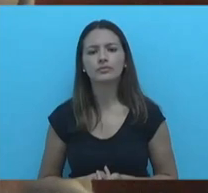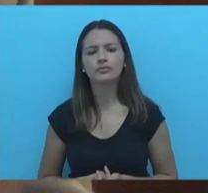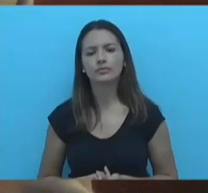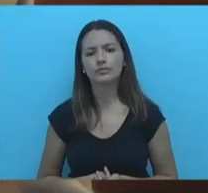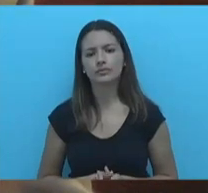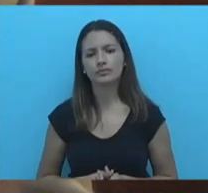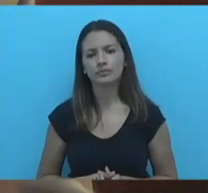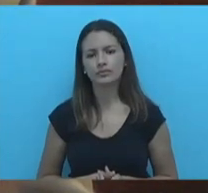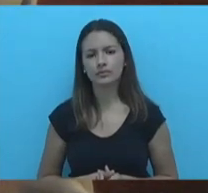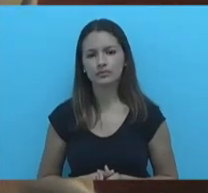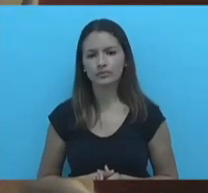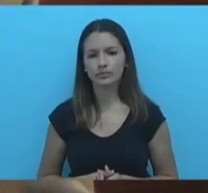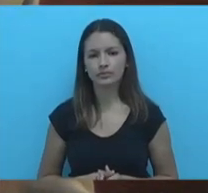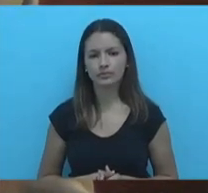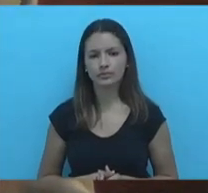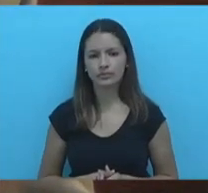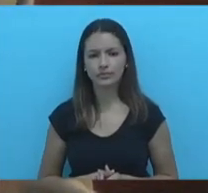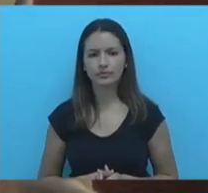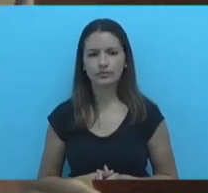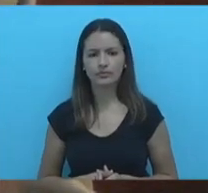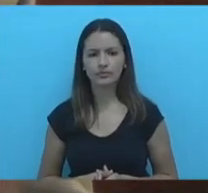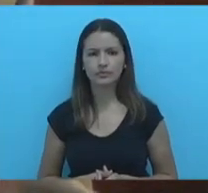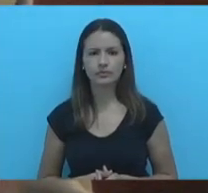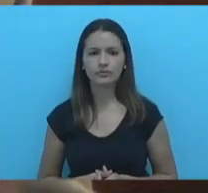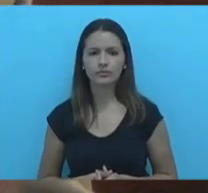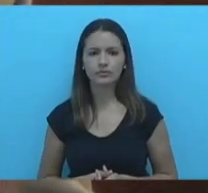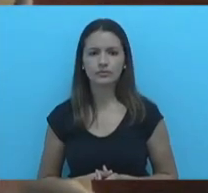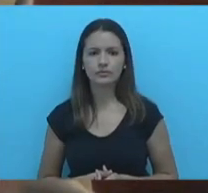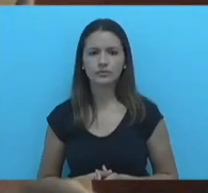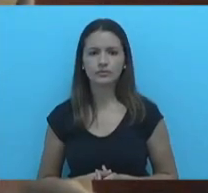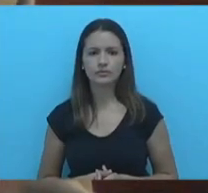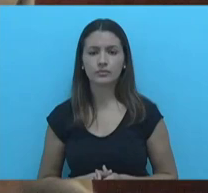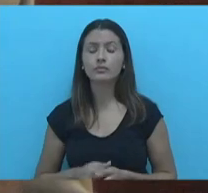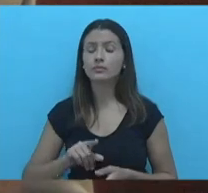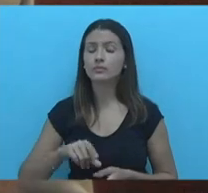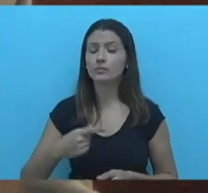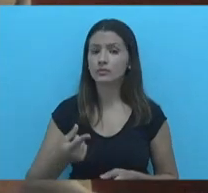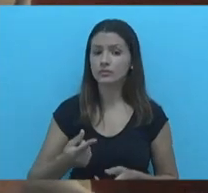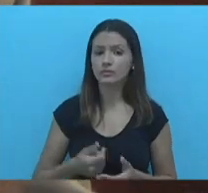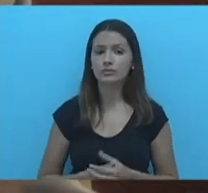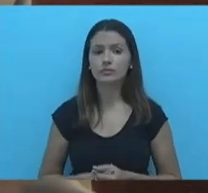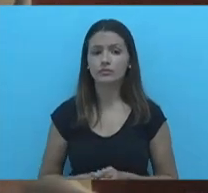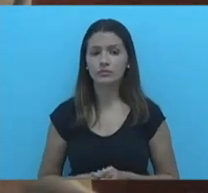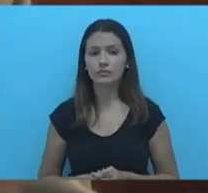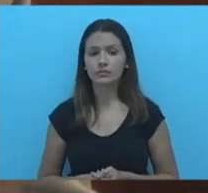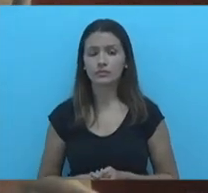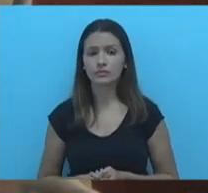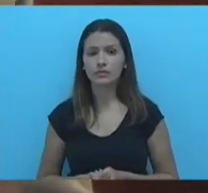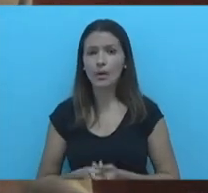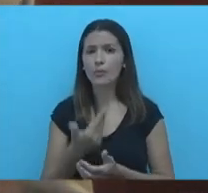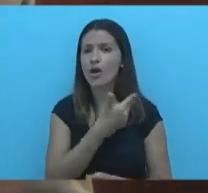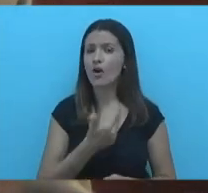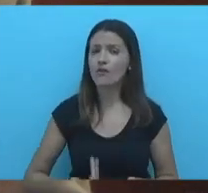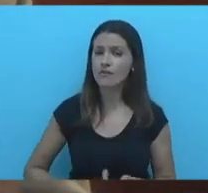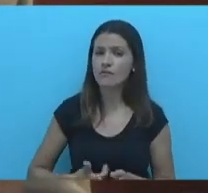donde la mayor parte de los años, salvo lo que fue el periodo irigoyenista y radical,